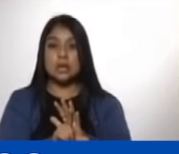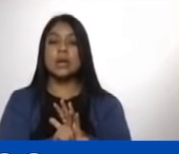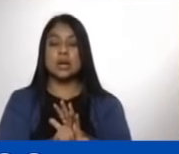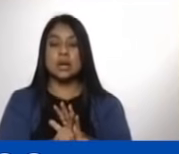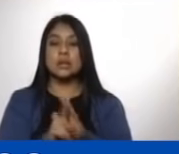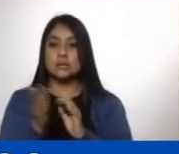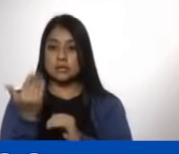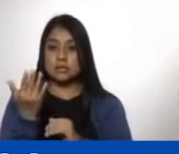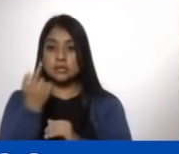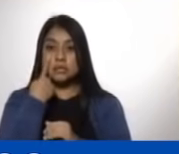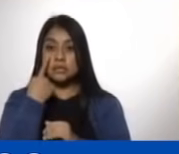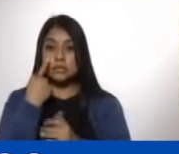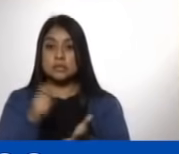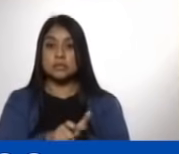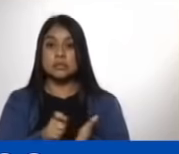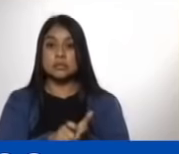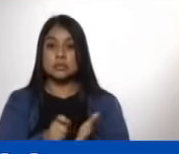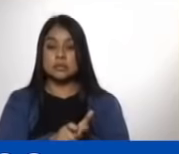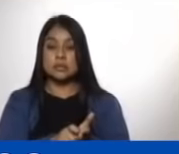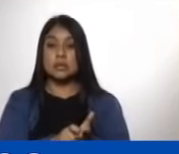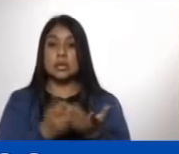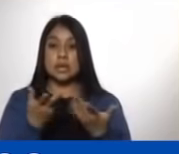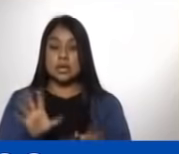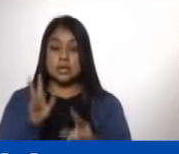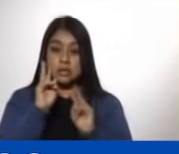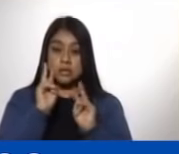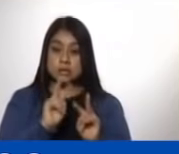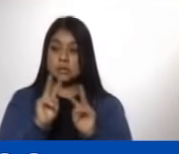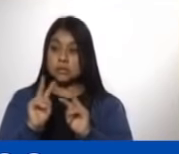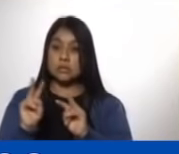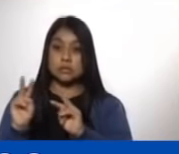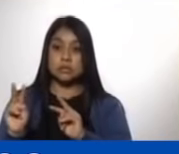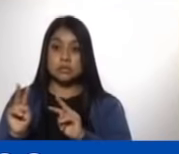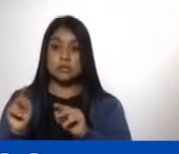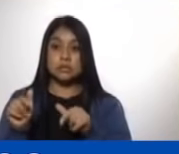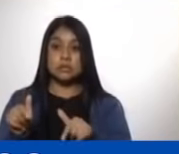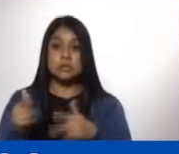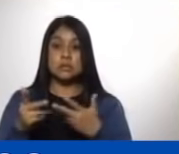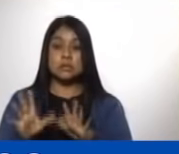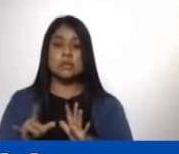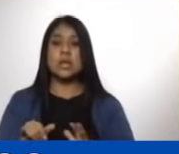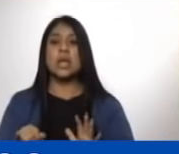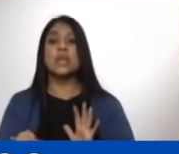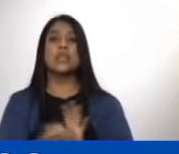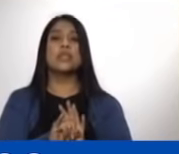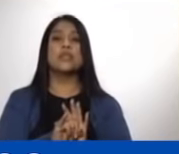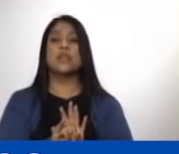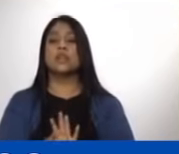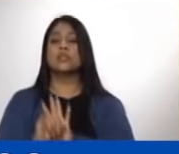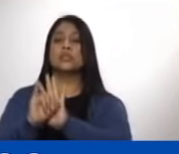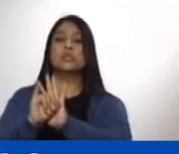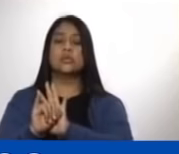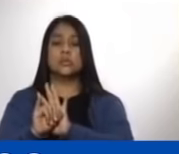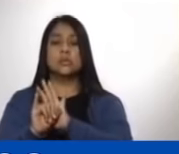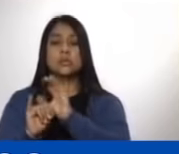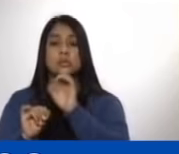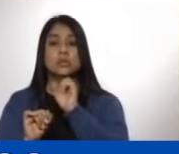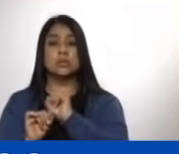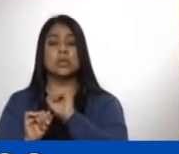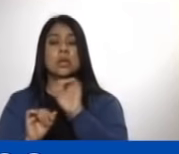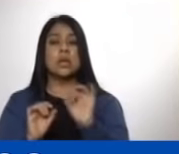las pruebas. Y ahí nos hemos topado con que se han identificado que hay algunas